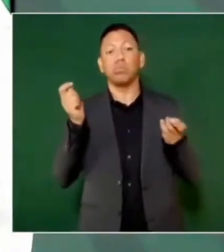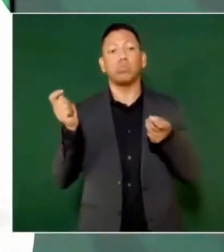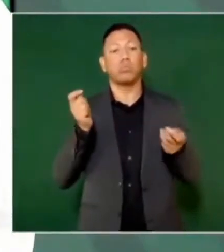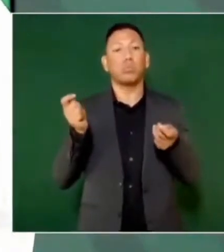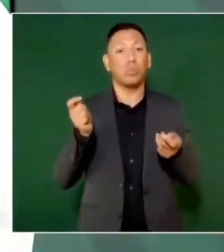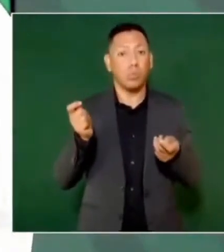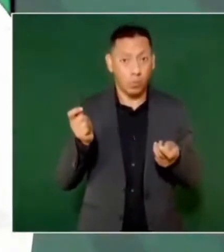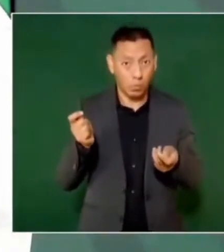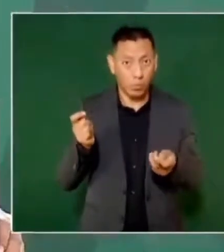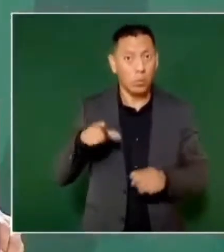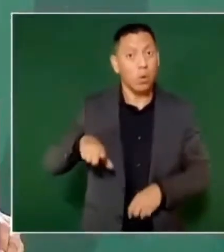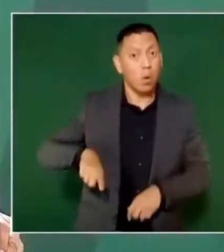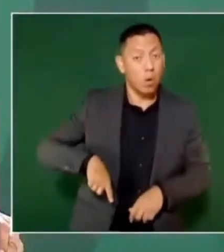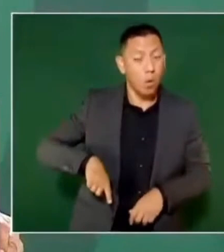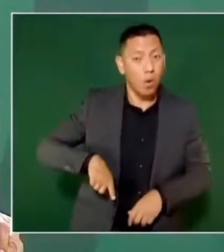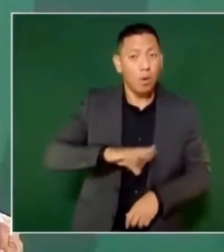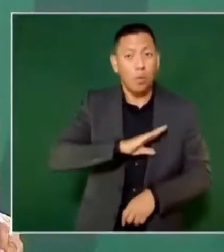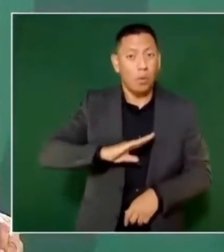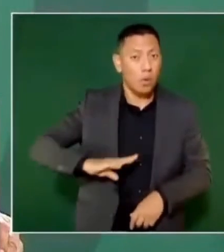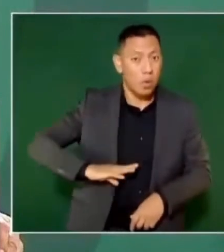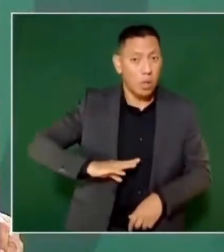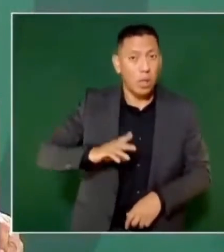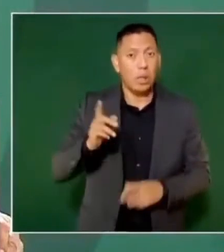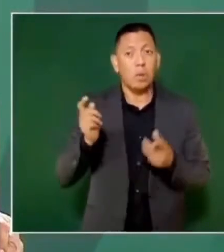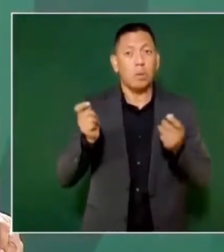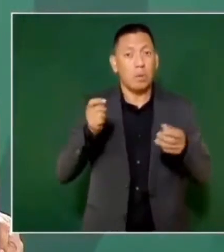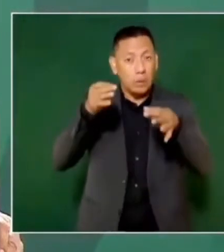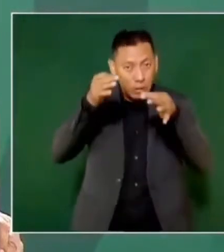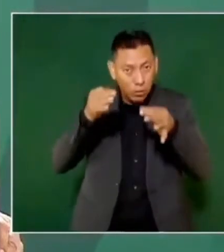del poder en una auténtica democracia